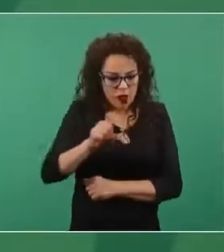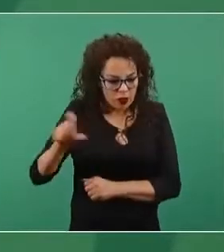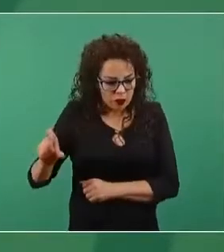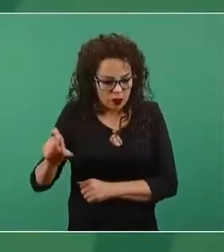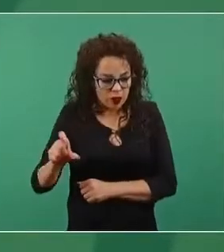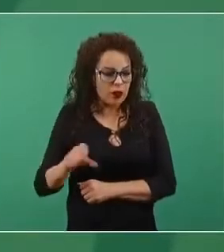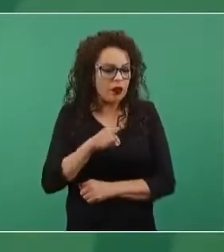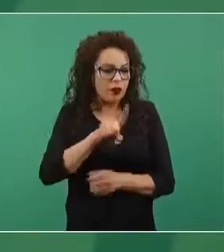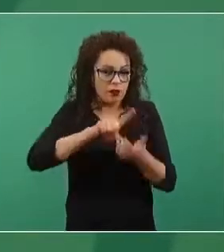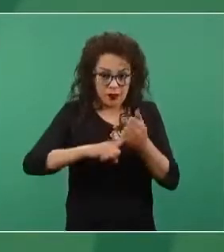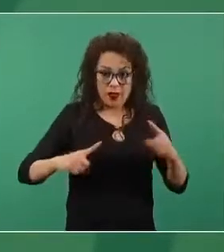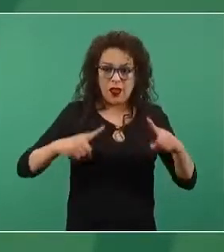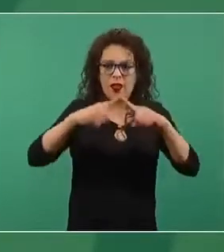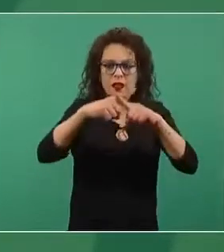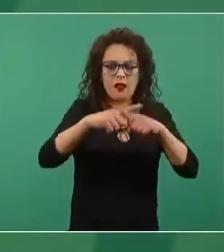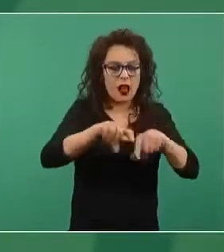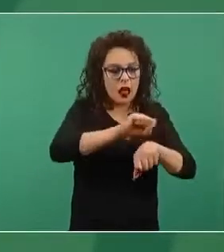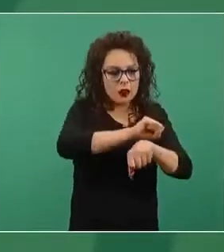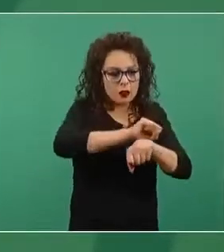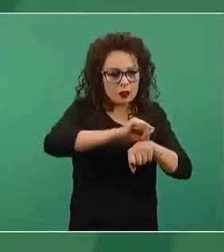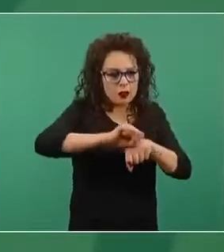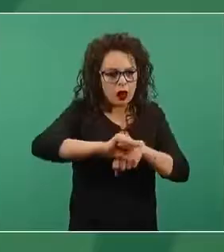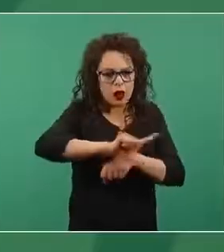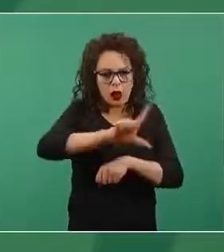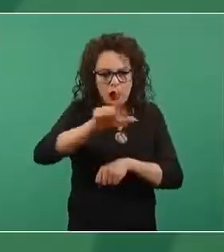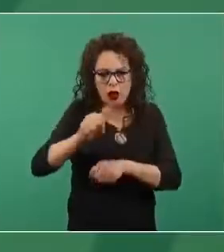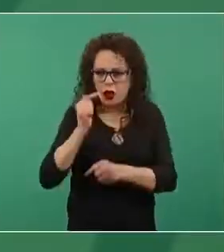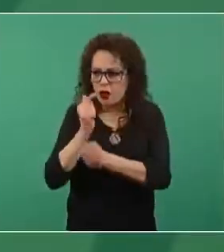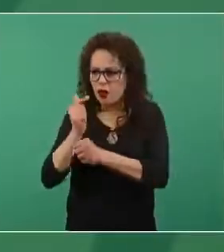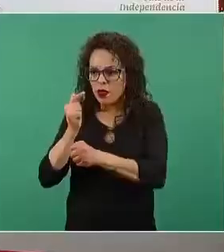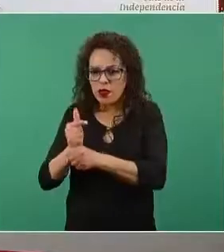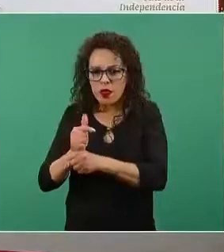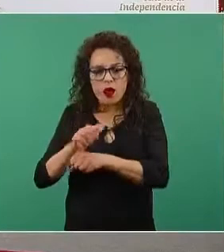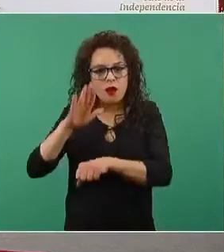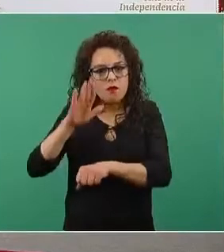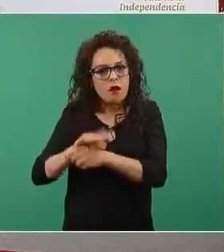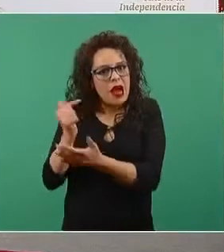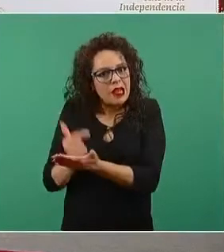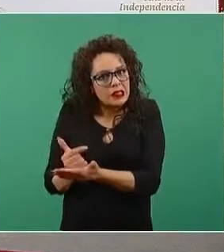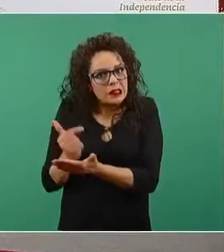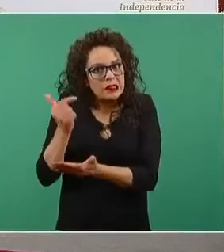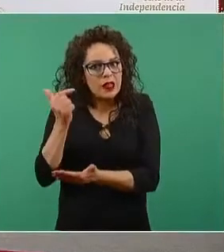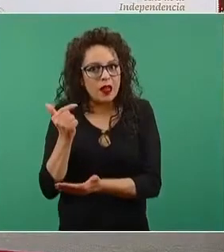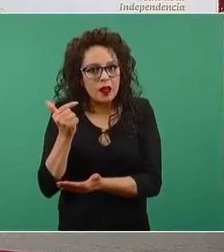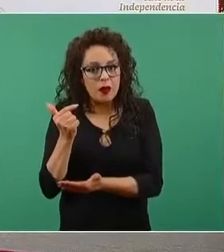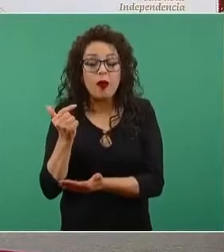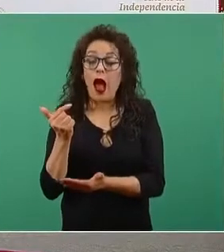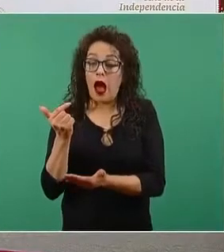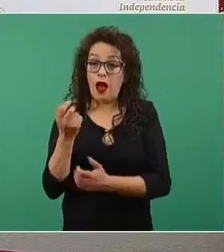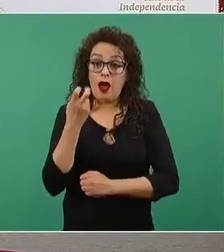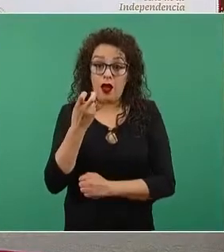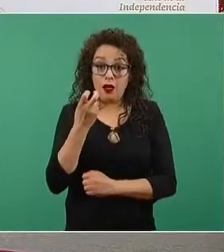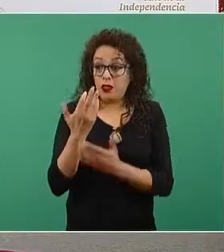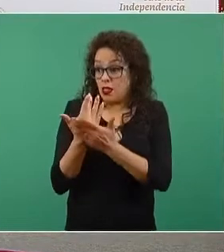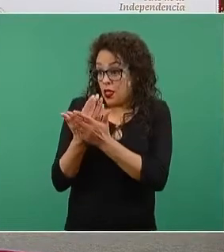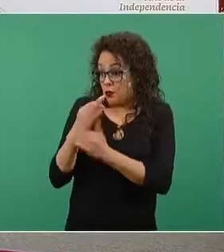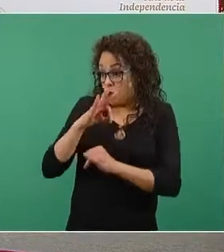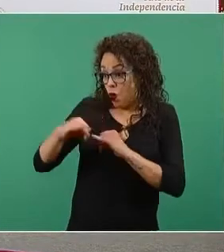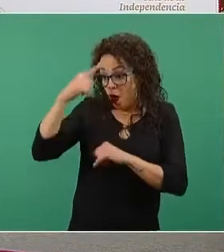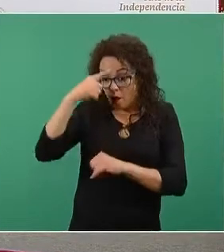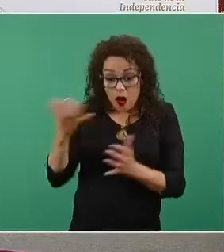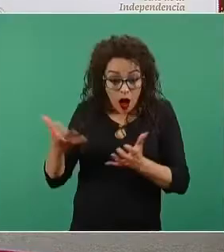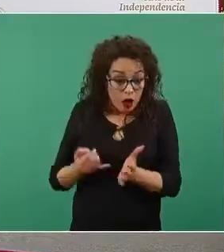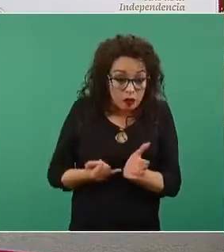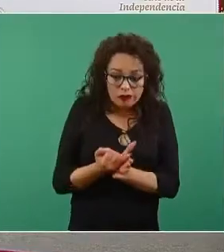que pasan fuera de lo esperado. Digo, no significa que tenemos que esperar todos estos momentos hasta el final para tomar una decisión. Significa